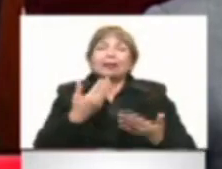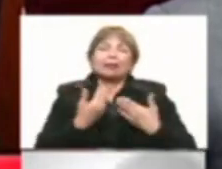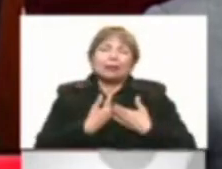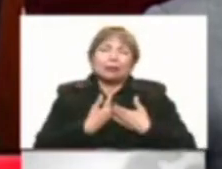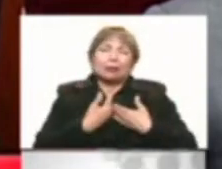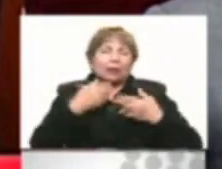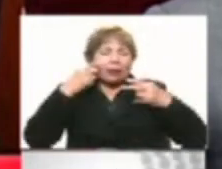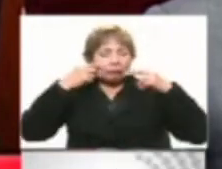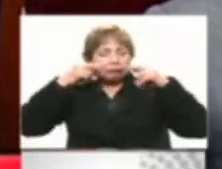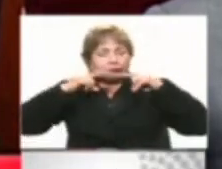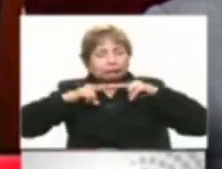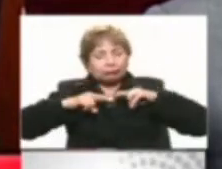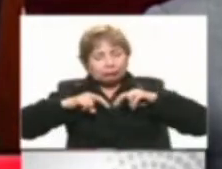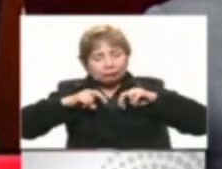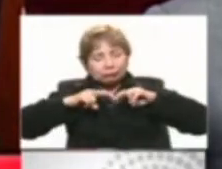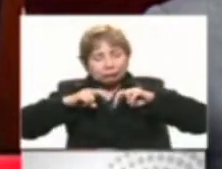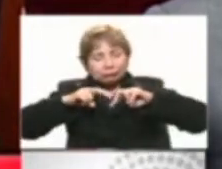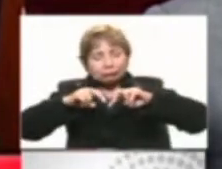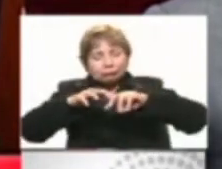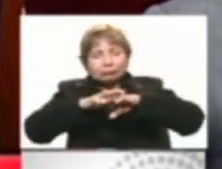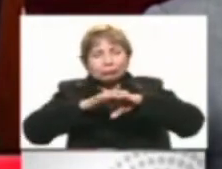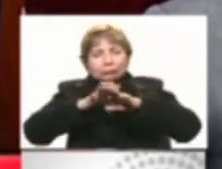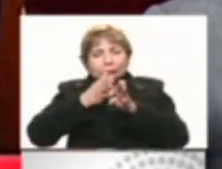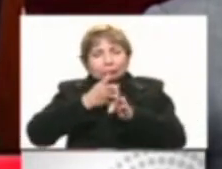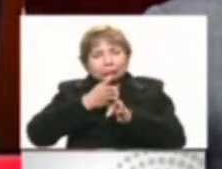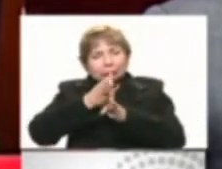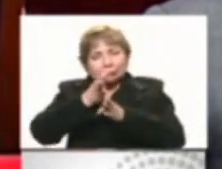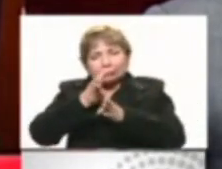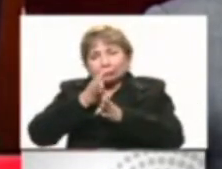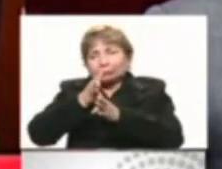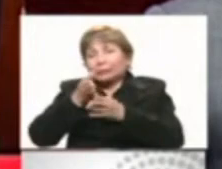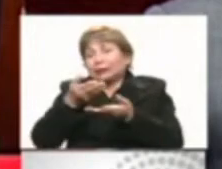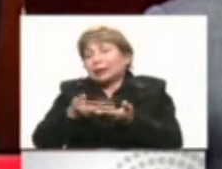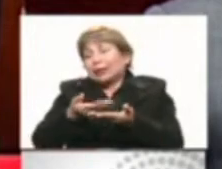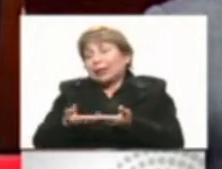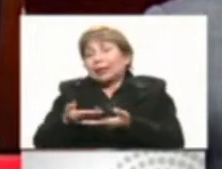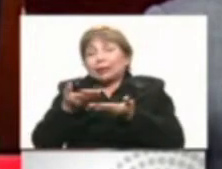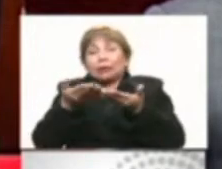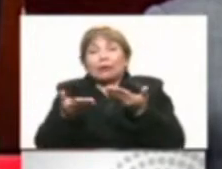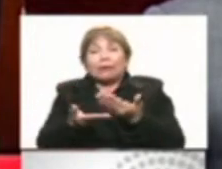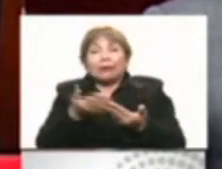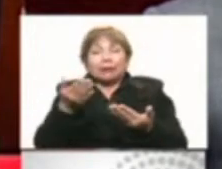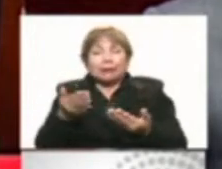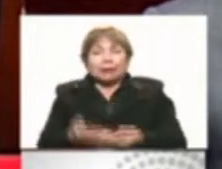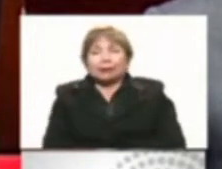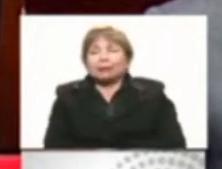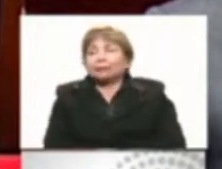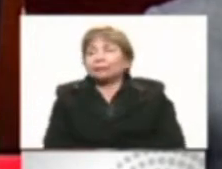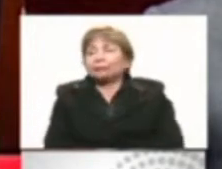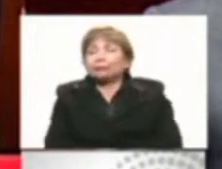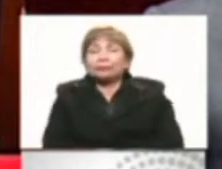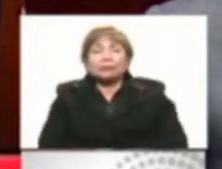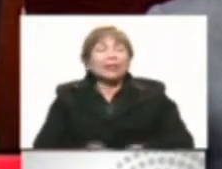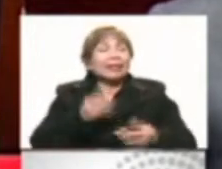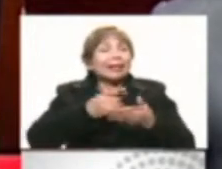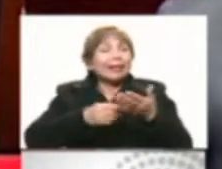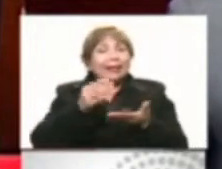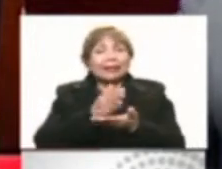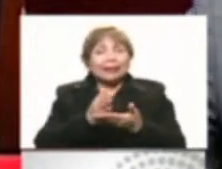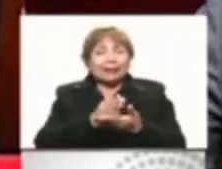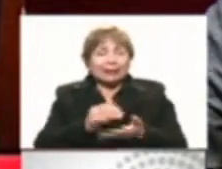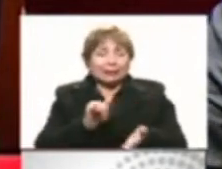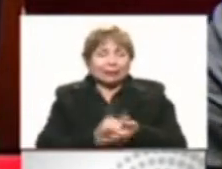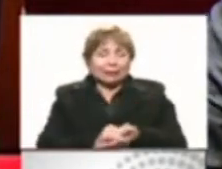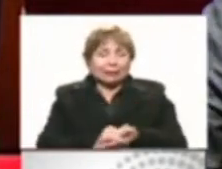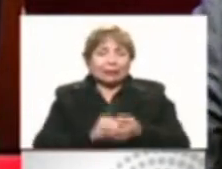que revisar estos mecanismos que se han aplicado para dar facilidades crediticias y también